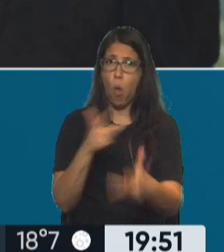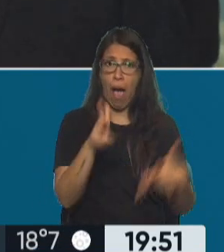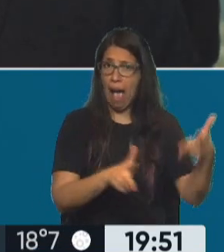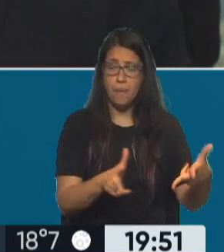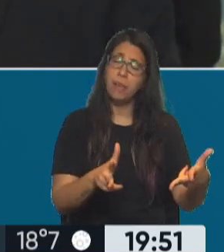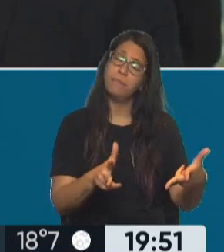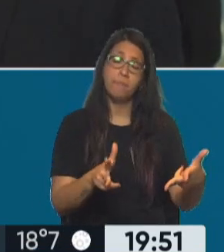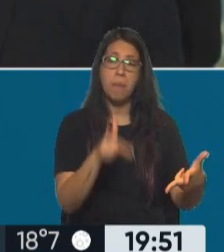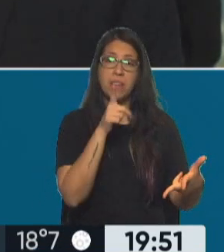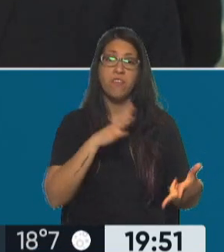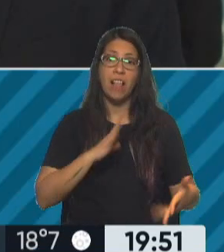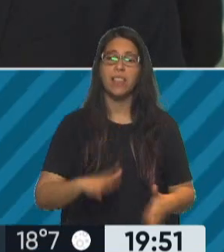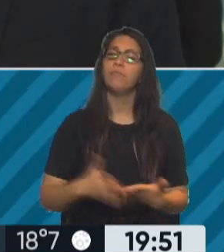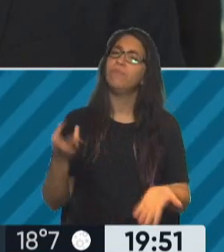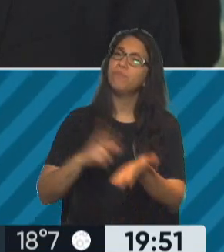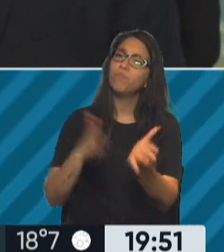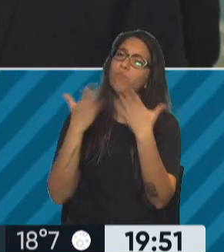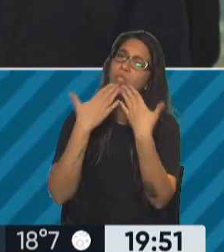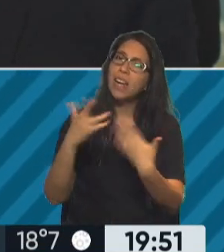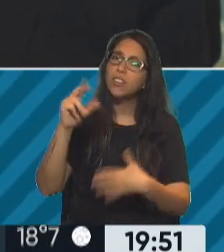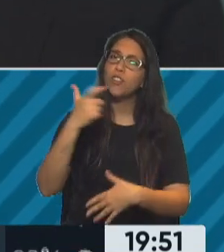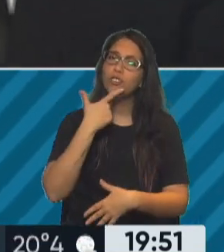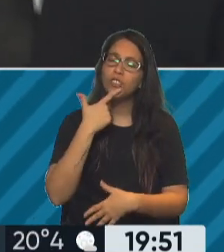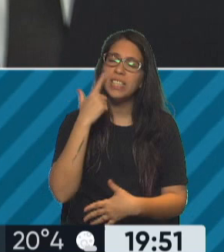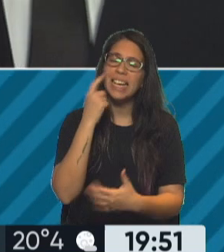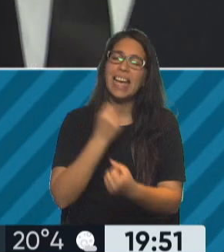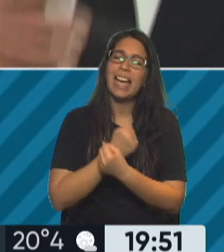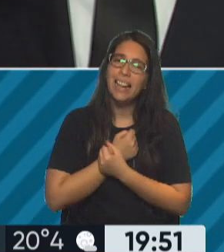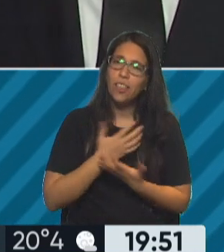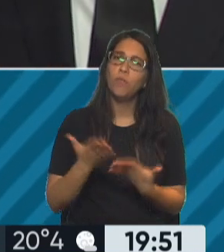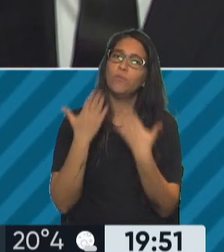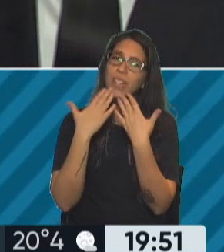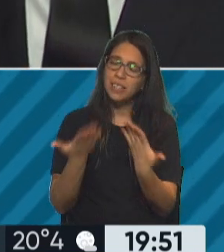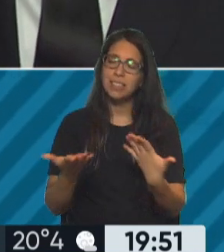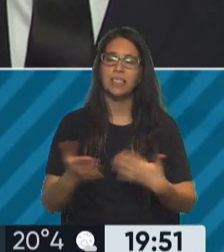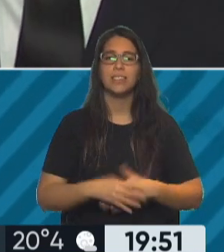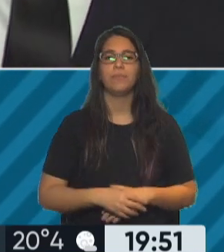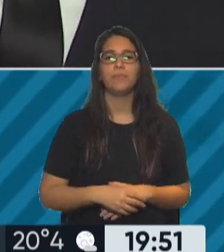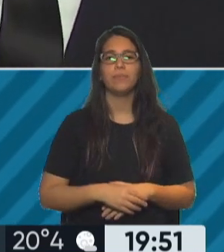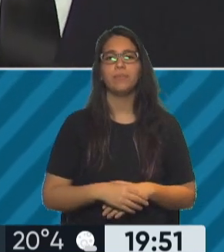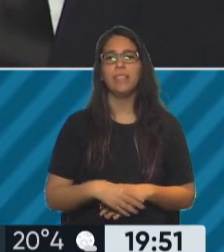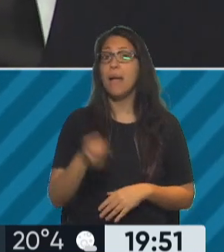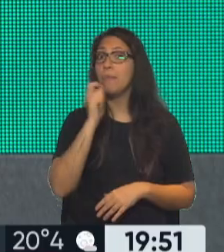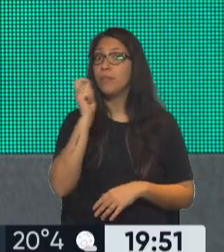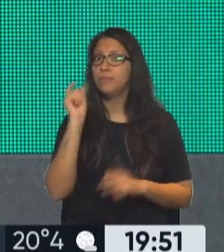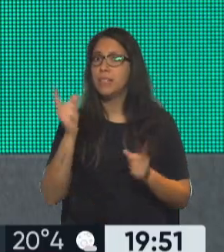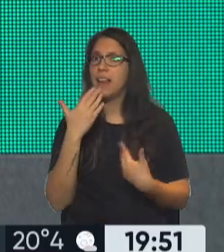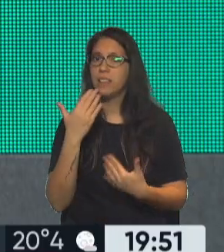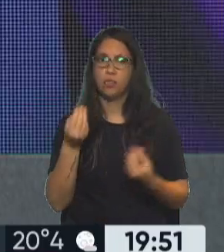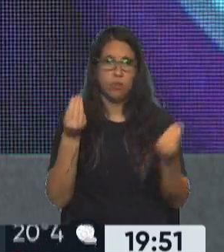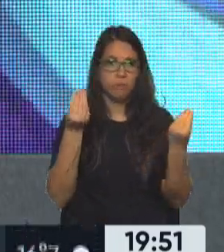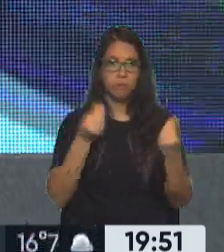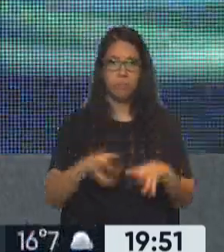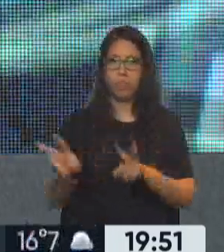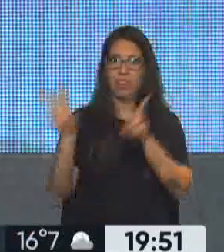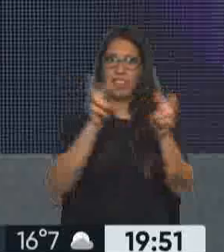también, ¿no? Una vez, muchas gracias, querido Rossi. Muchas gracias. Bueno, muchas gracias, A adiós. vos, gracias a Zulay. Abro el juego con